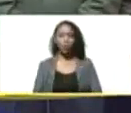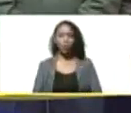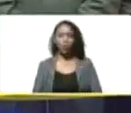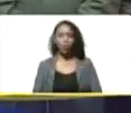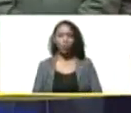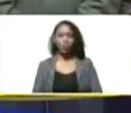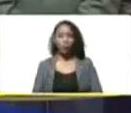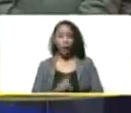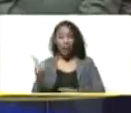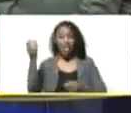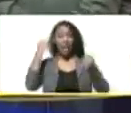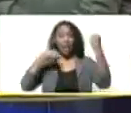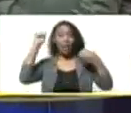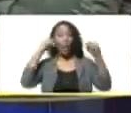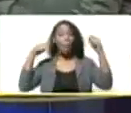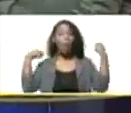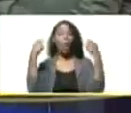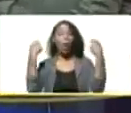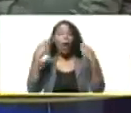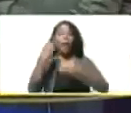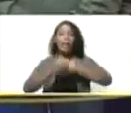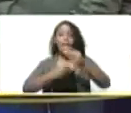Fue una rebelión popular que dejó